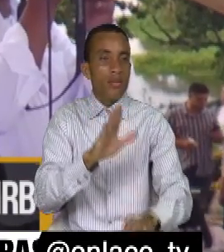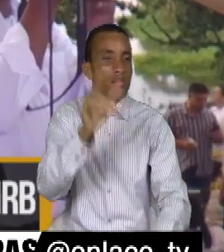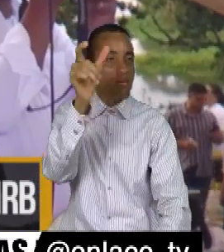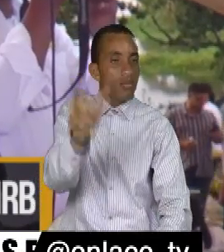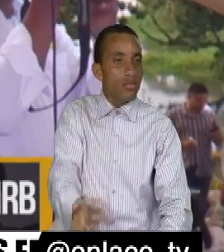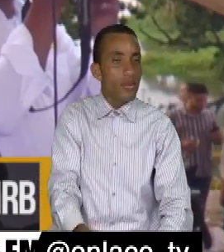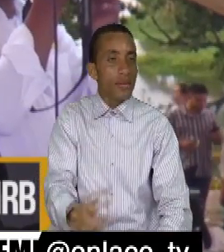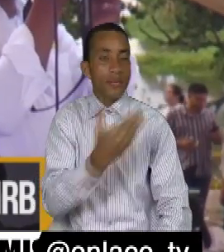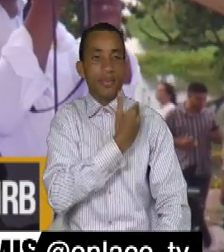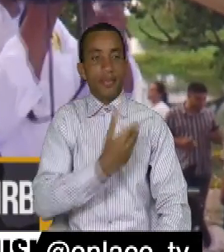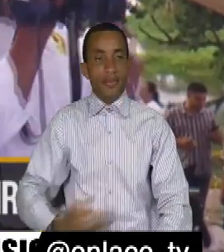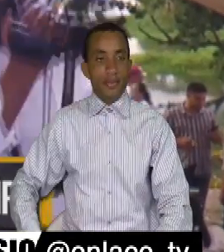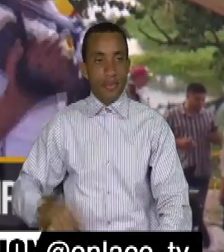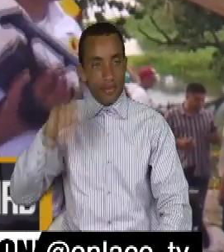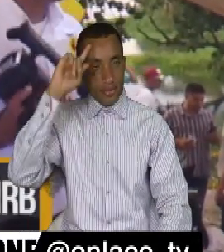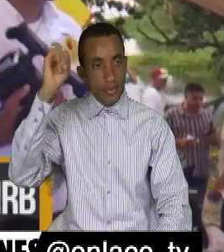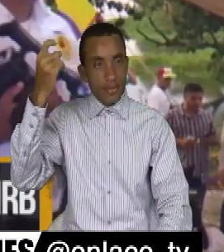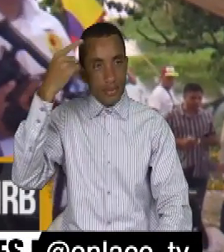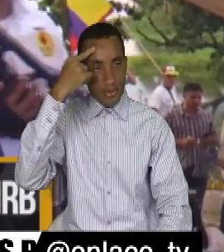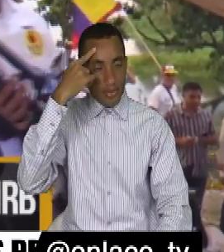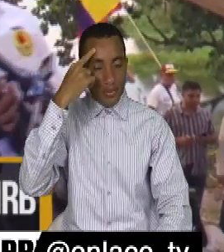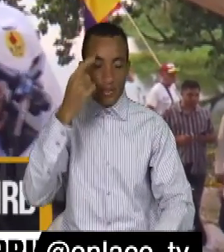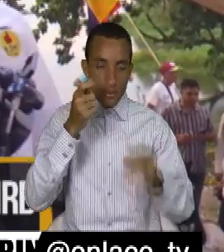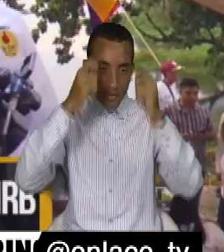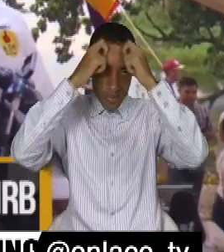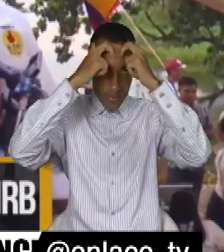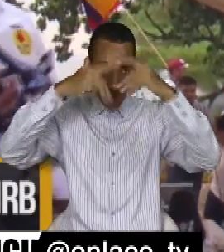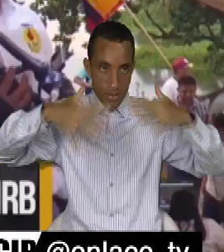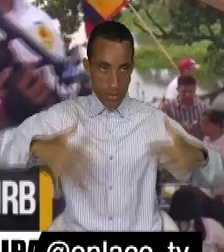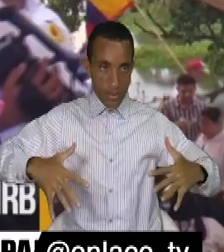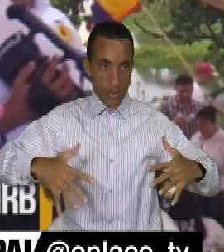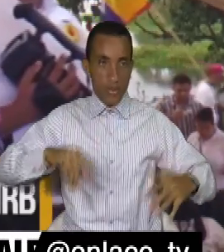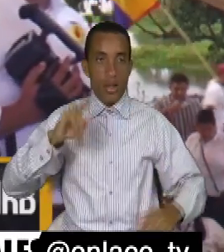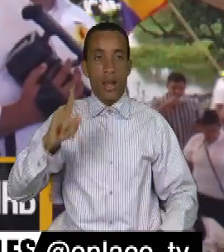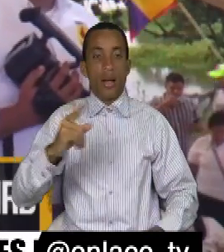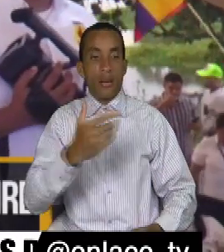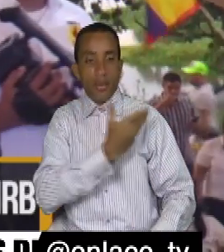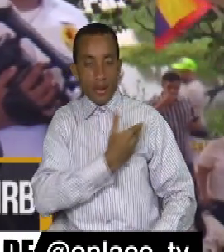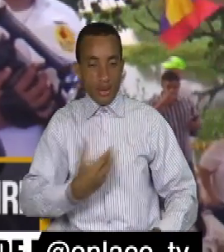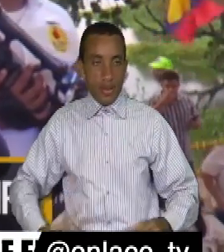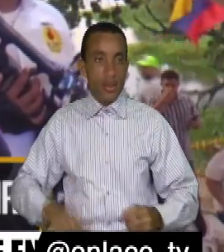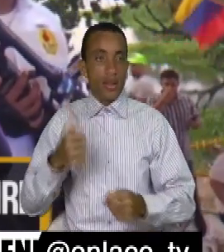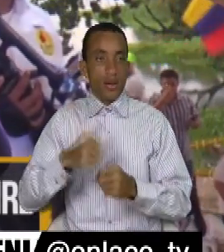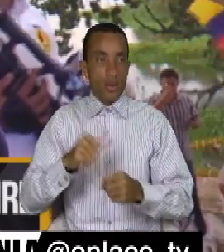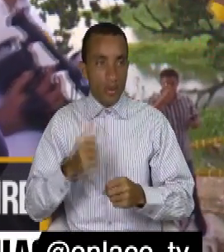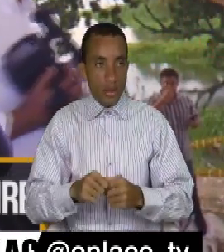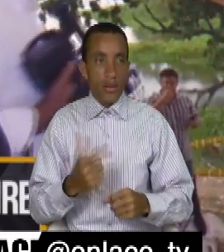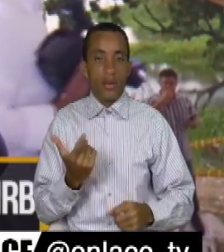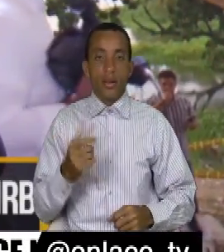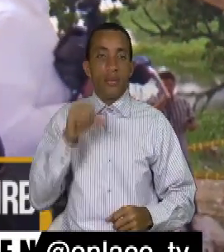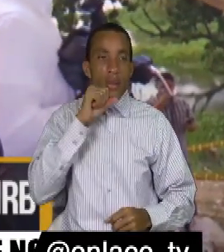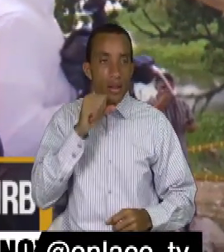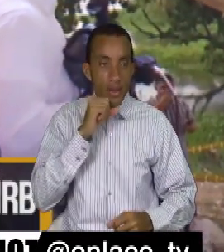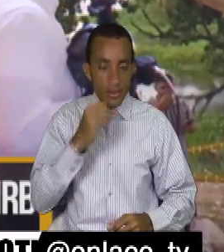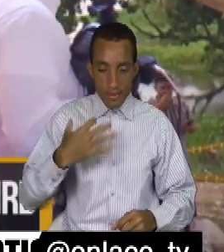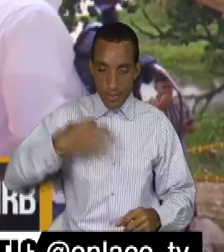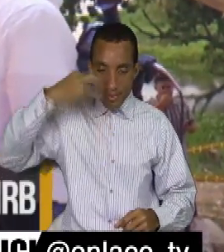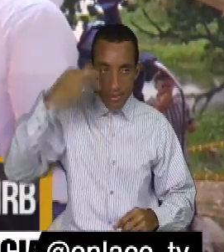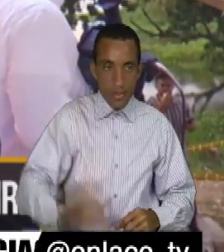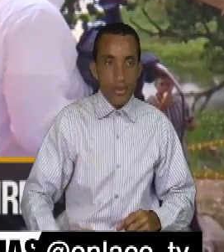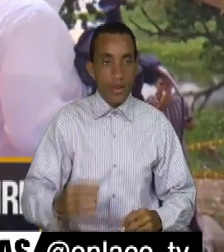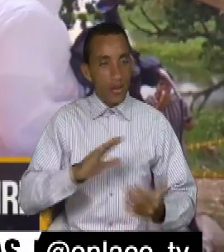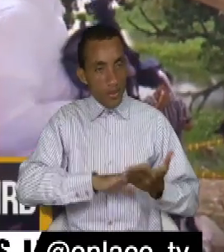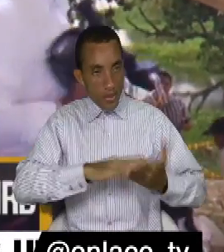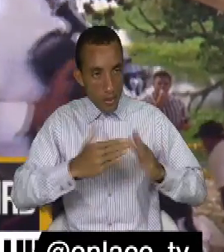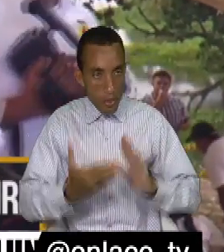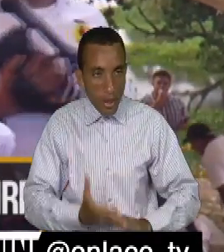el señor presidente de Ecopetrol. Barranca es un pueblo digno, un pueblo de paz, un pueblo ciudadano, un